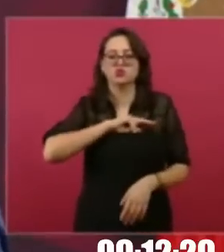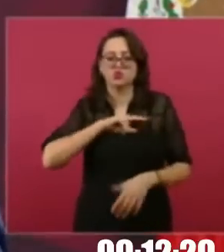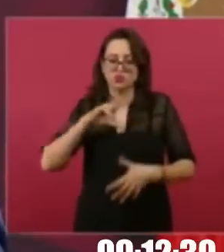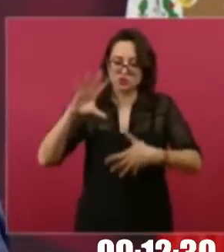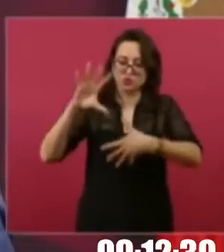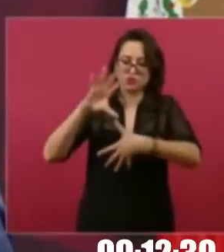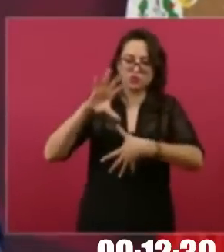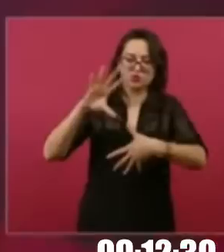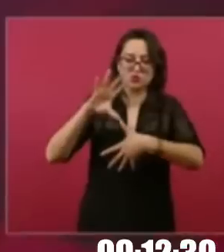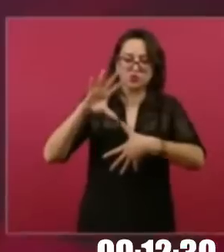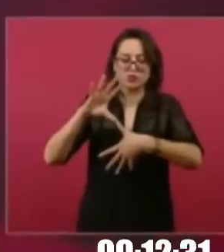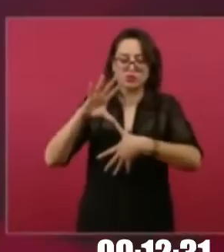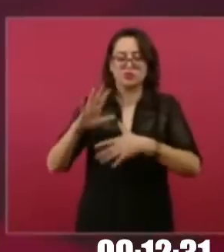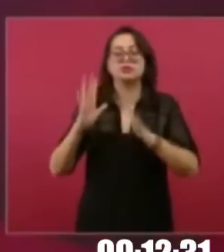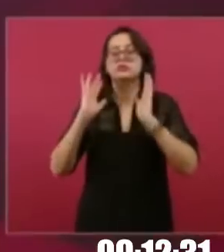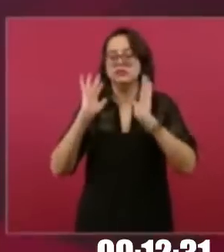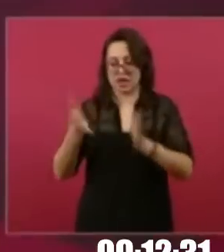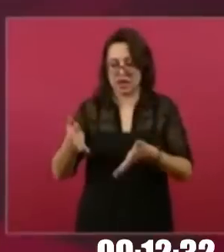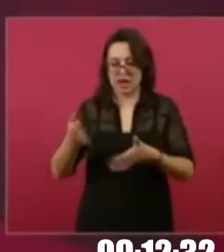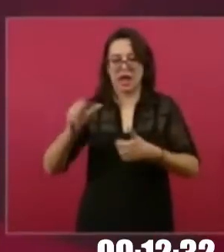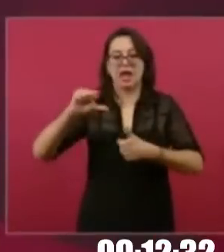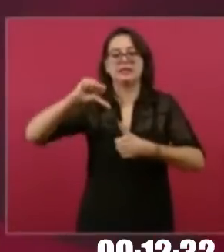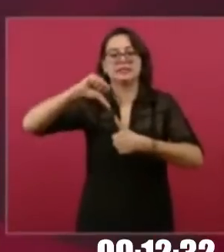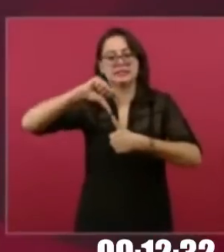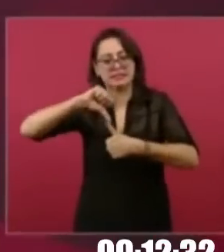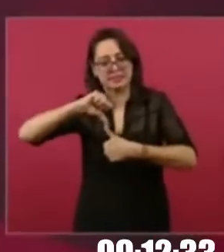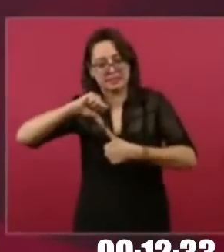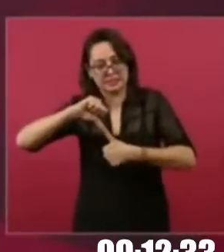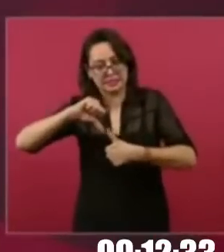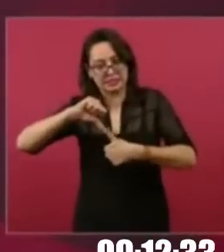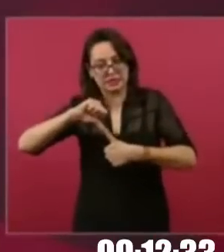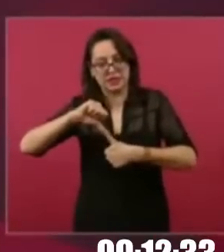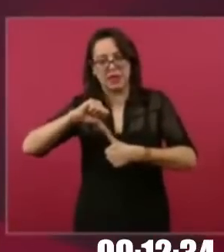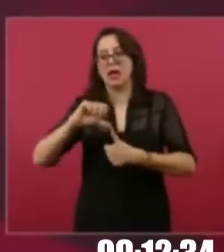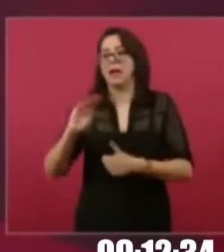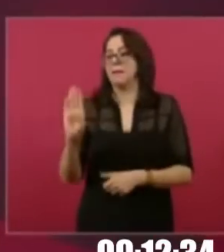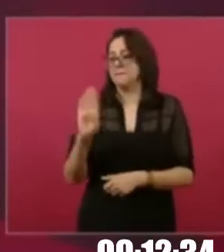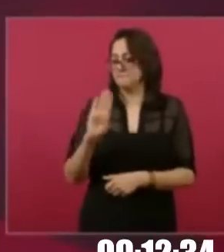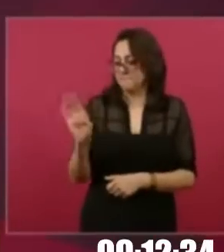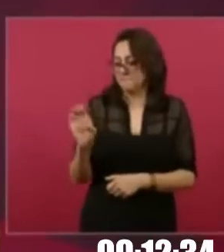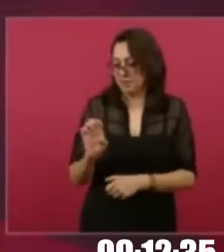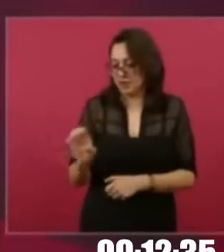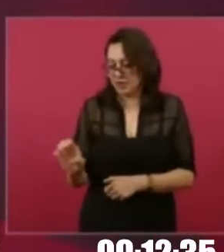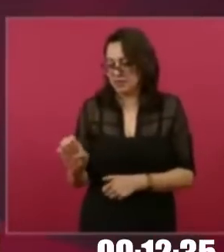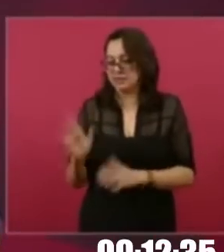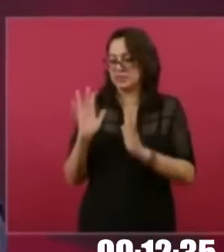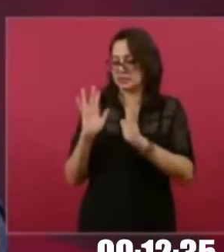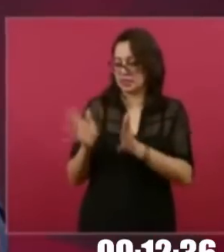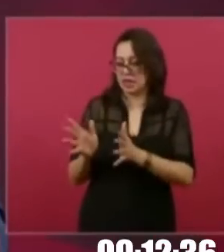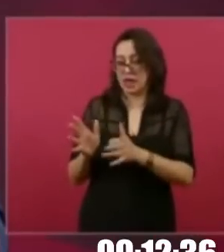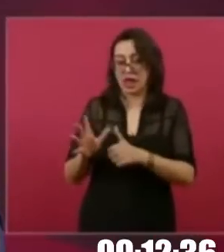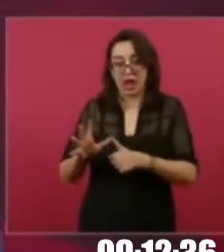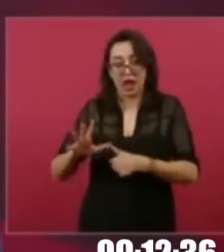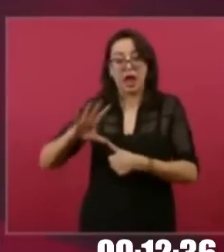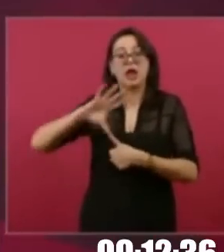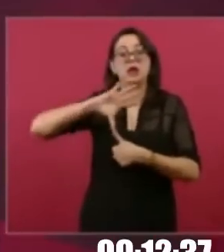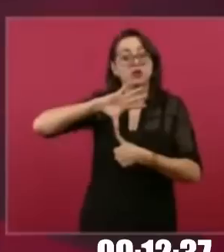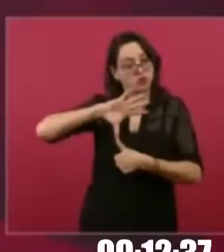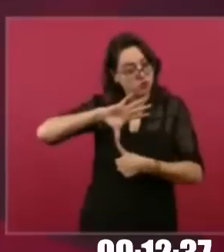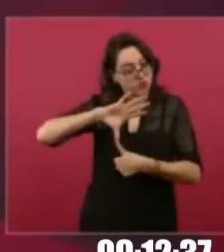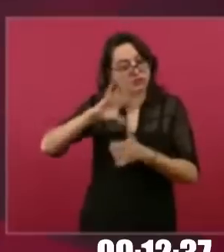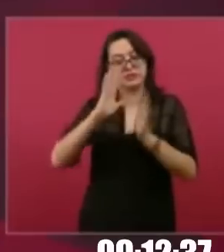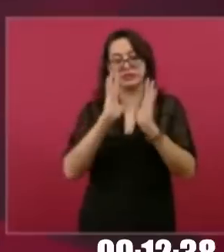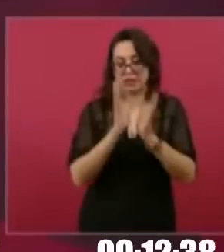ya fui a Centroamérica ya fui a Belice desde luego estado en América del Norte Voy a estar en